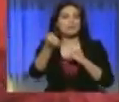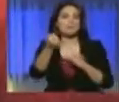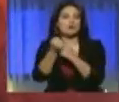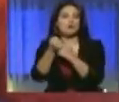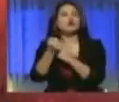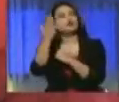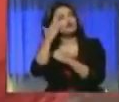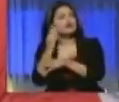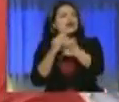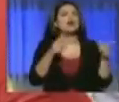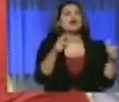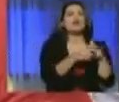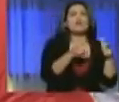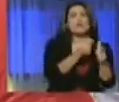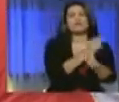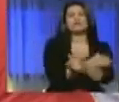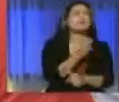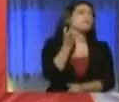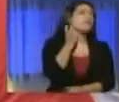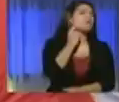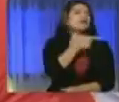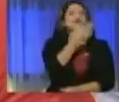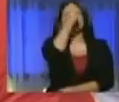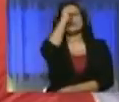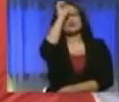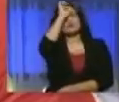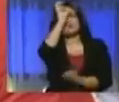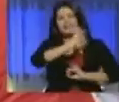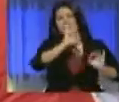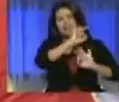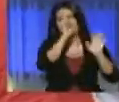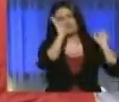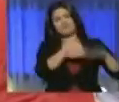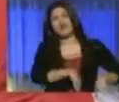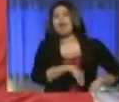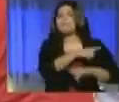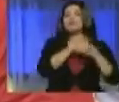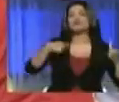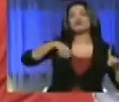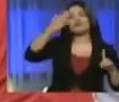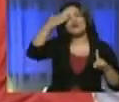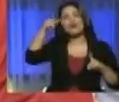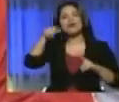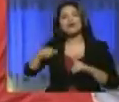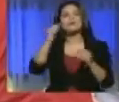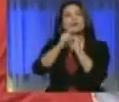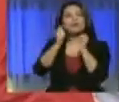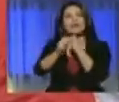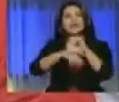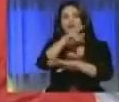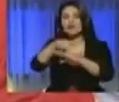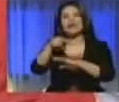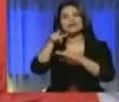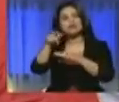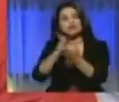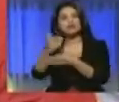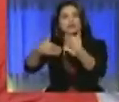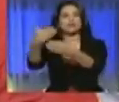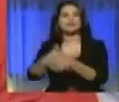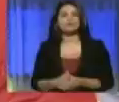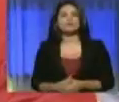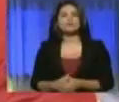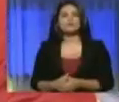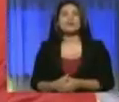estamos haciendo en nuestro alcance deportivo. Nosotros sabemos que tenemos que corregir algunas cosas, pero el deporte nacional está en su mejor momento, presidente. Sí practicaron un deporte, los